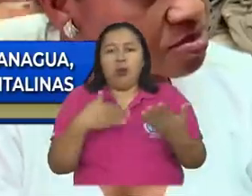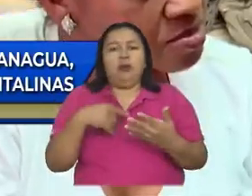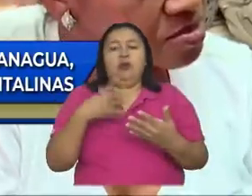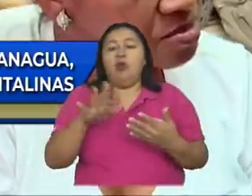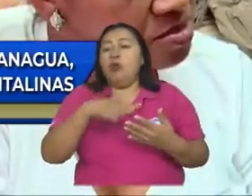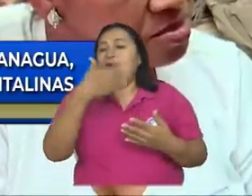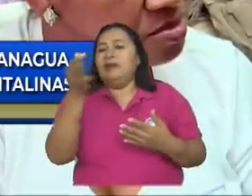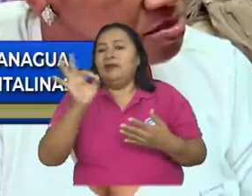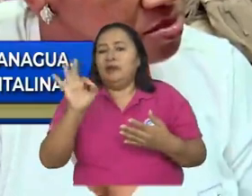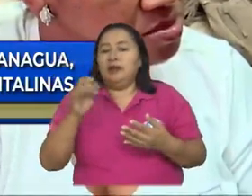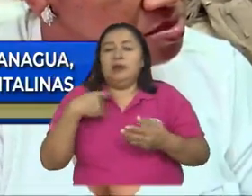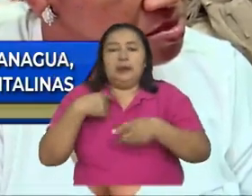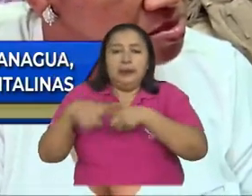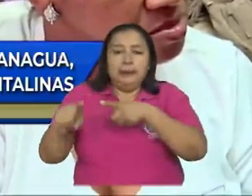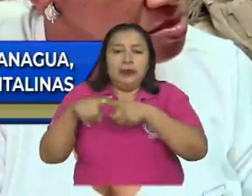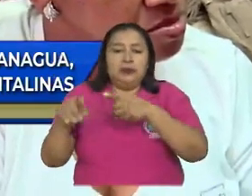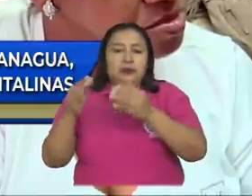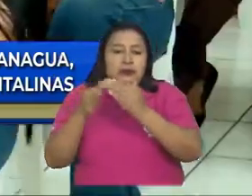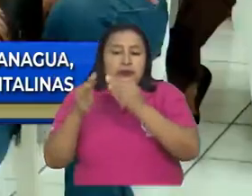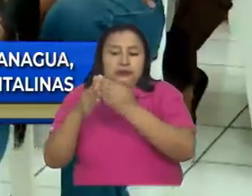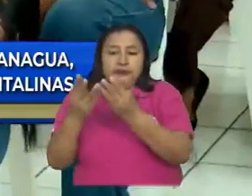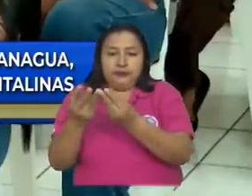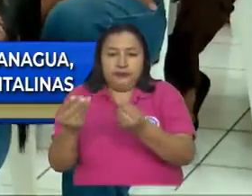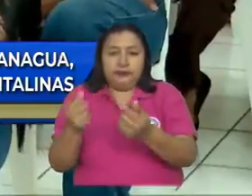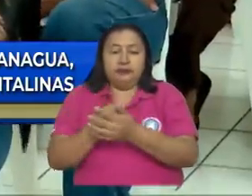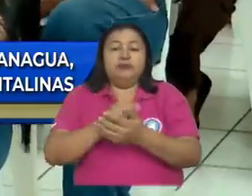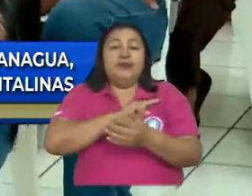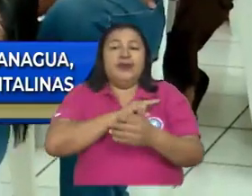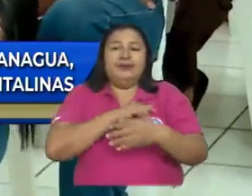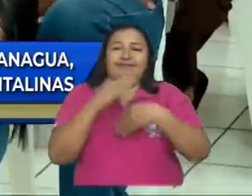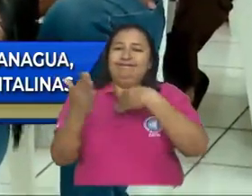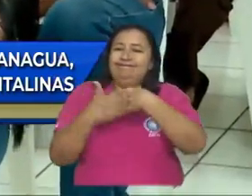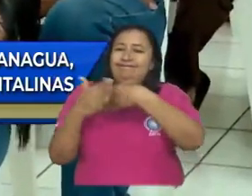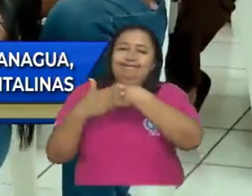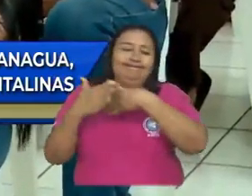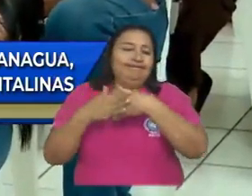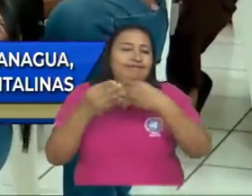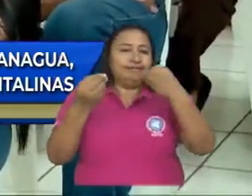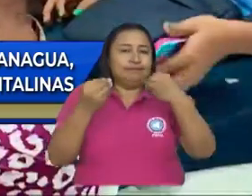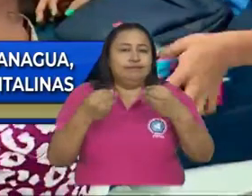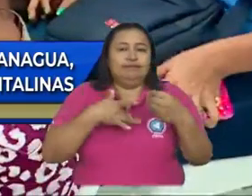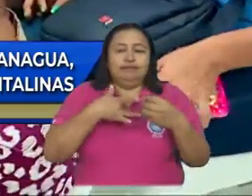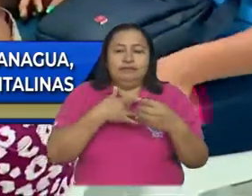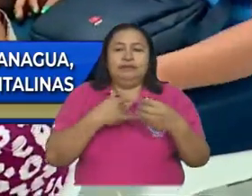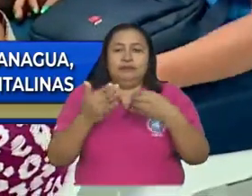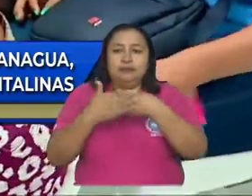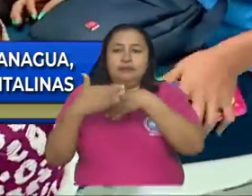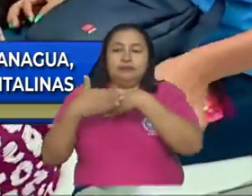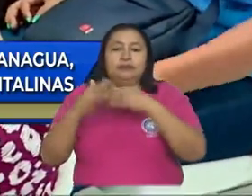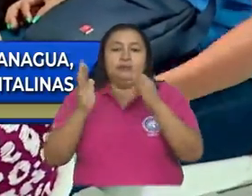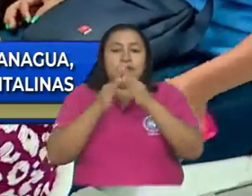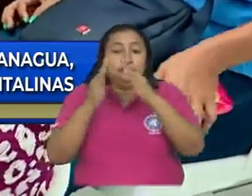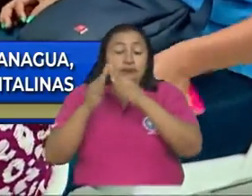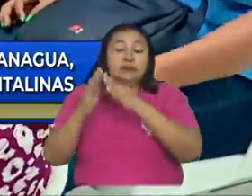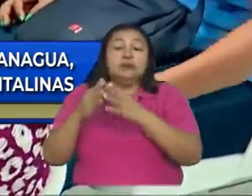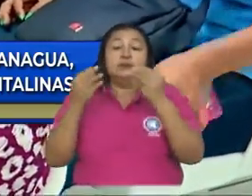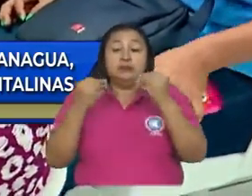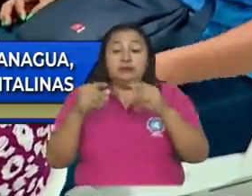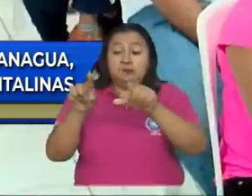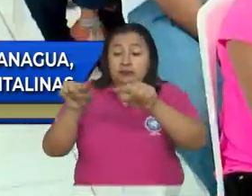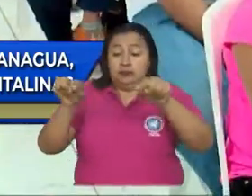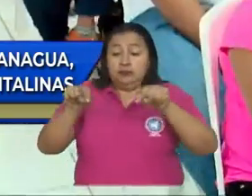opción para la familia. Y esa es una realidad. Hay una demanda, hay una necesidad de vivienda y de terrenos de